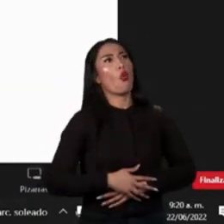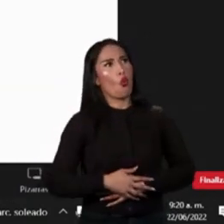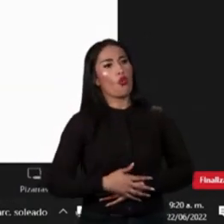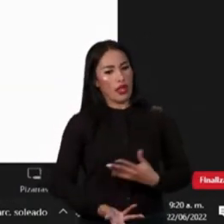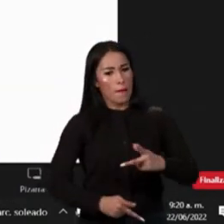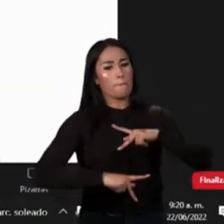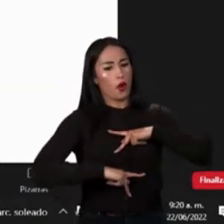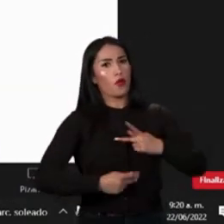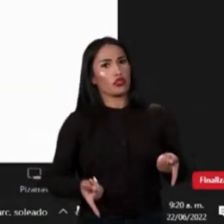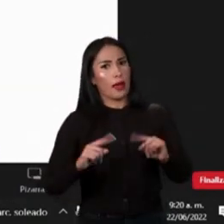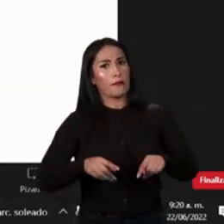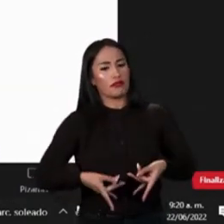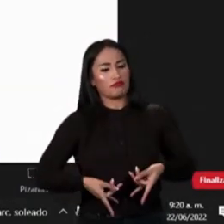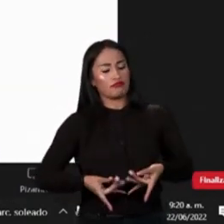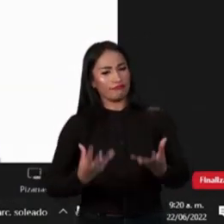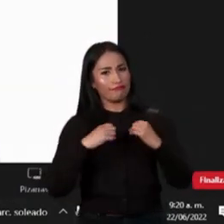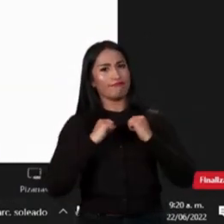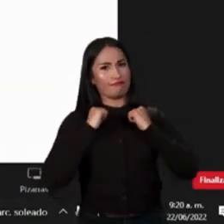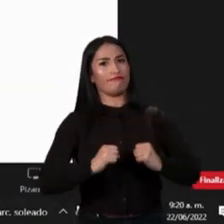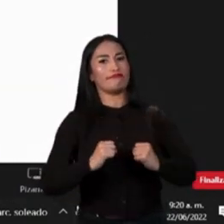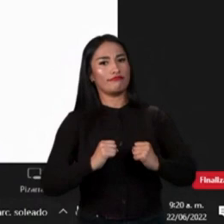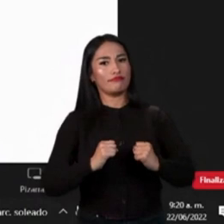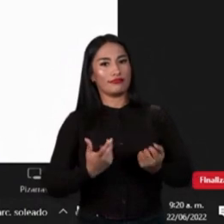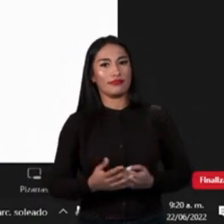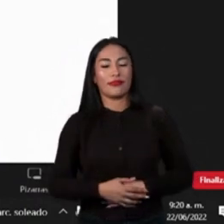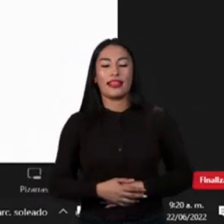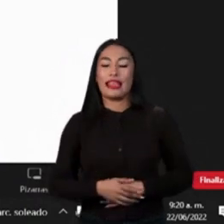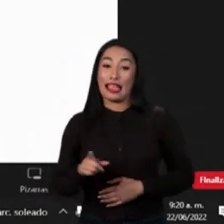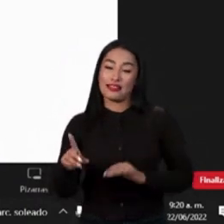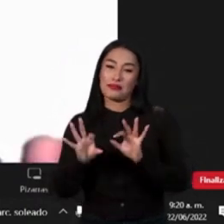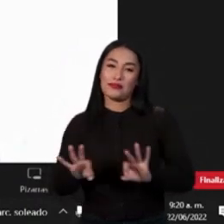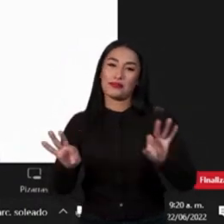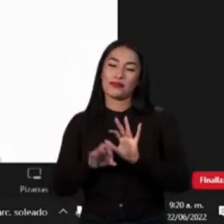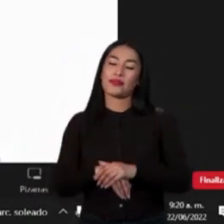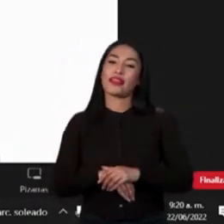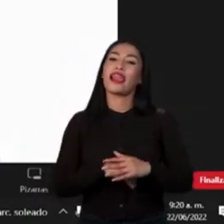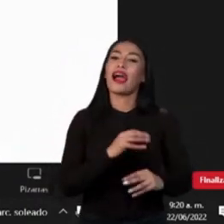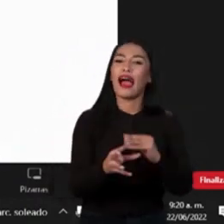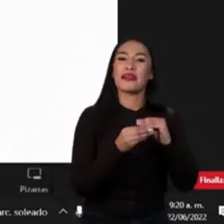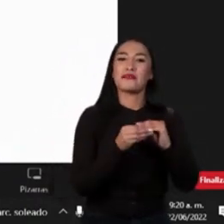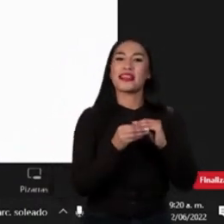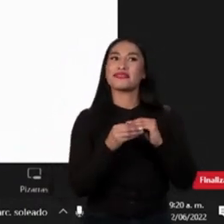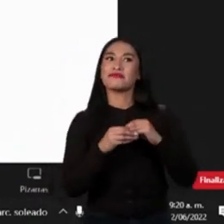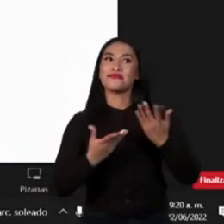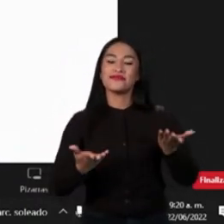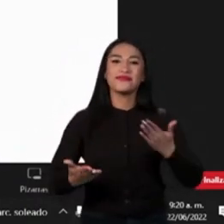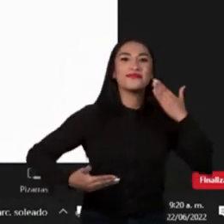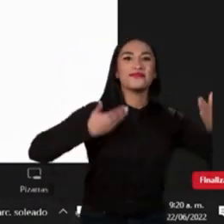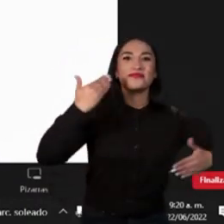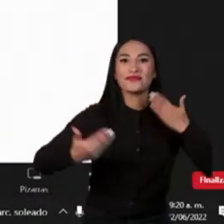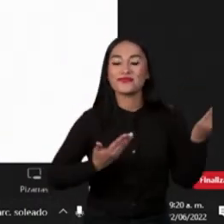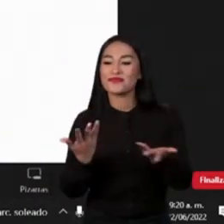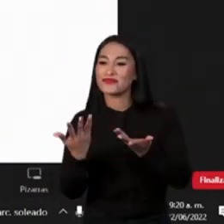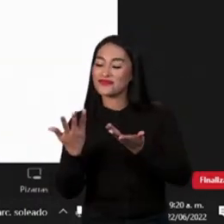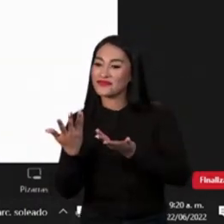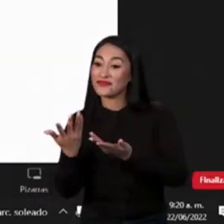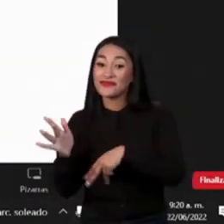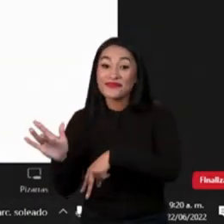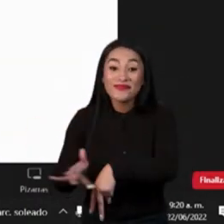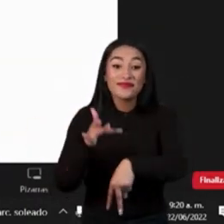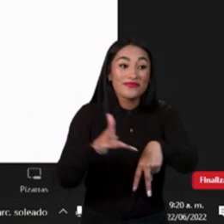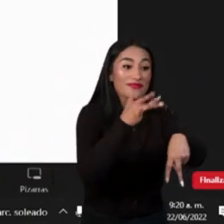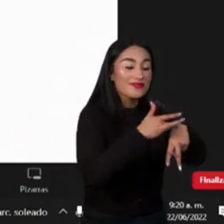realizar. Algo importante también en el proceso es mantener el entusiasmo y elevar la moral del grupo. Entonces tenemos